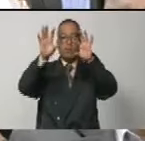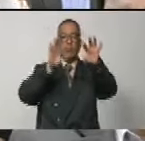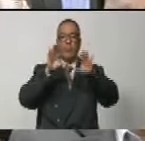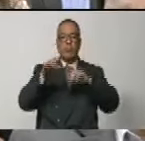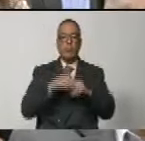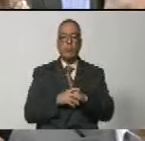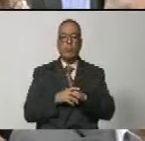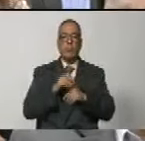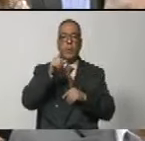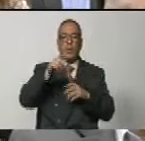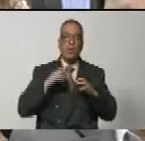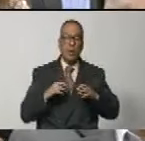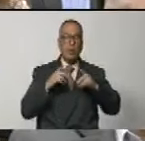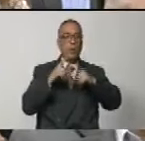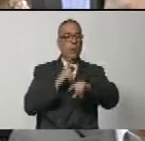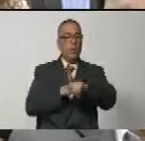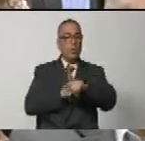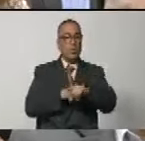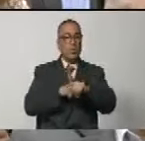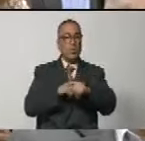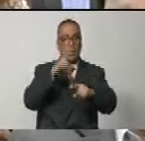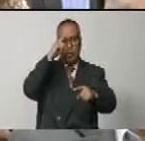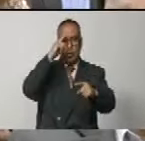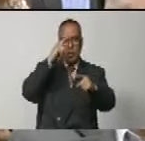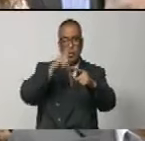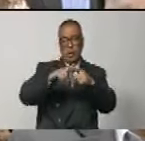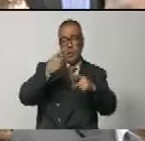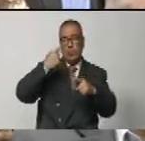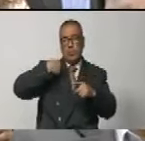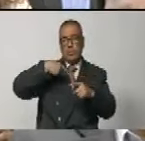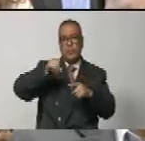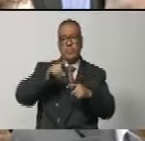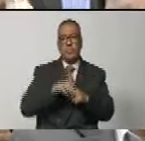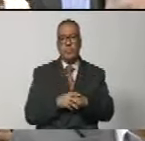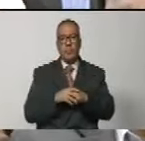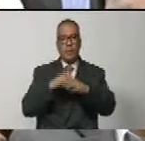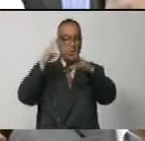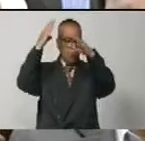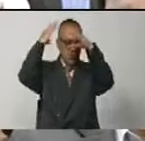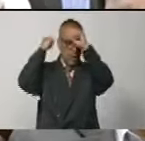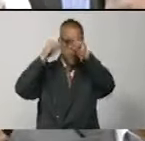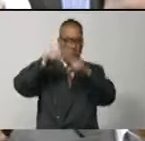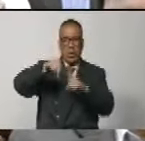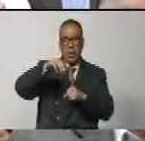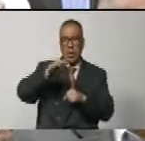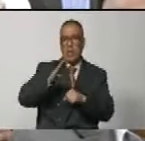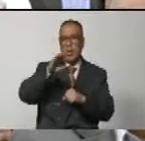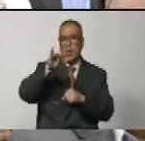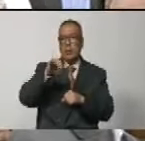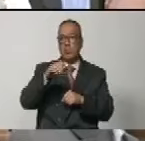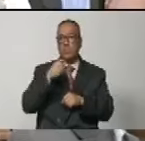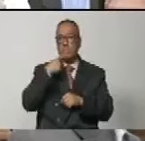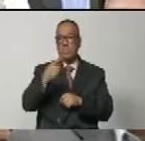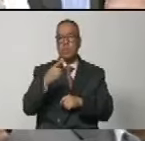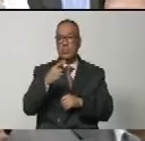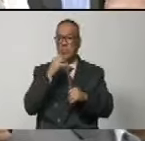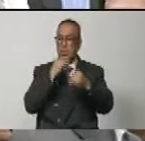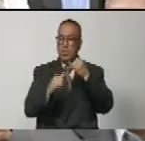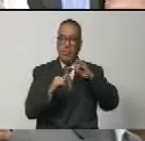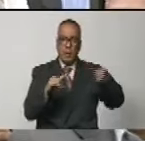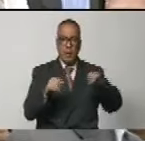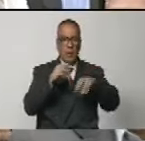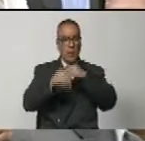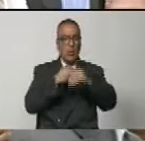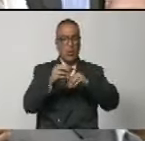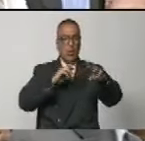naciones. En este momento, y es uno de los retos que tiene el embajador Navid Abdul Khaled, es bueno terminar de